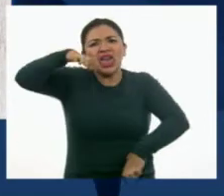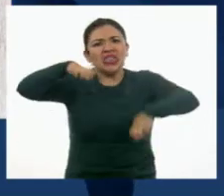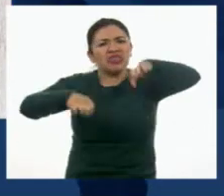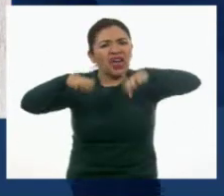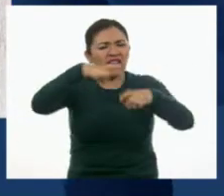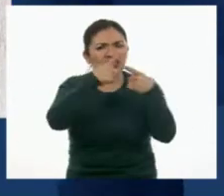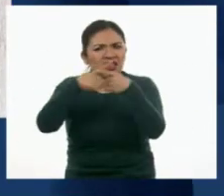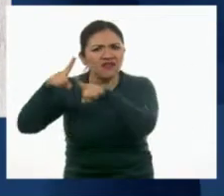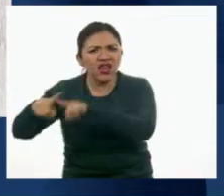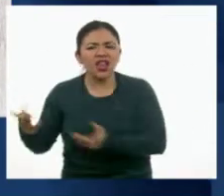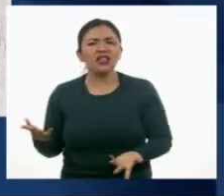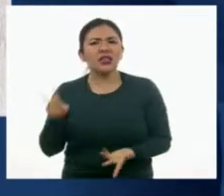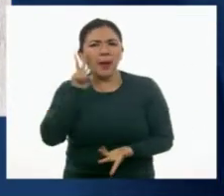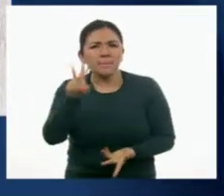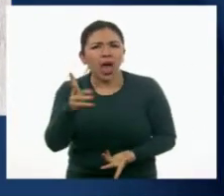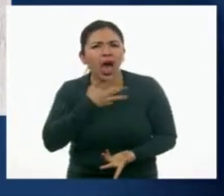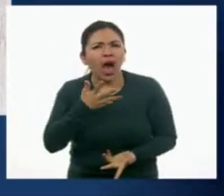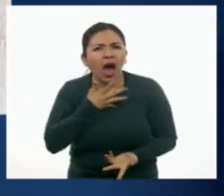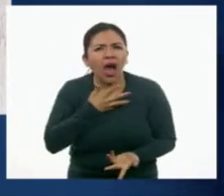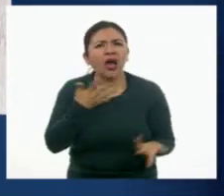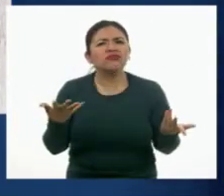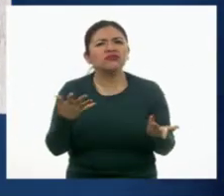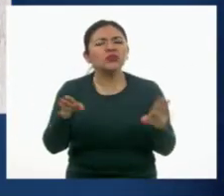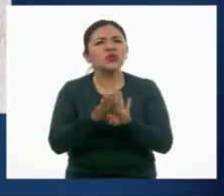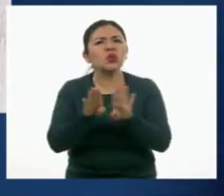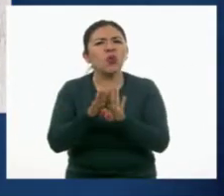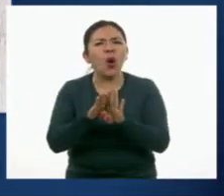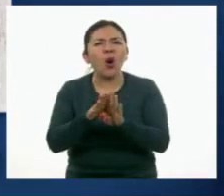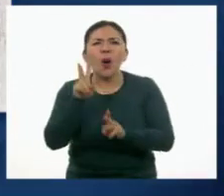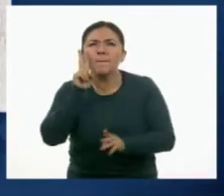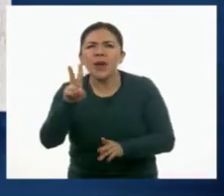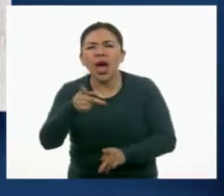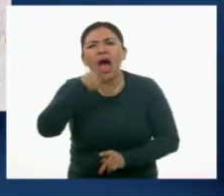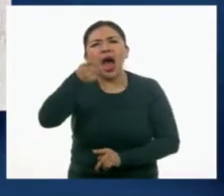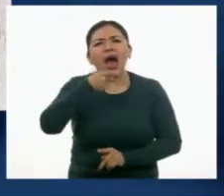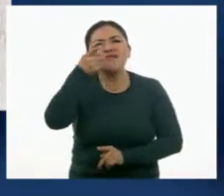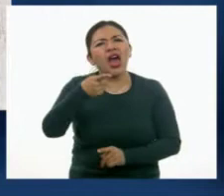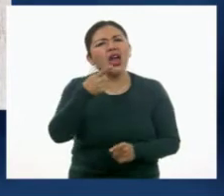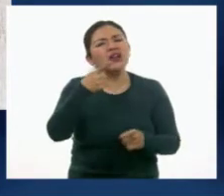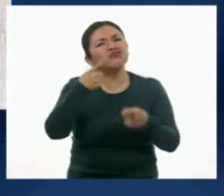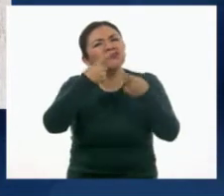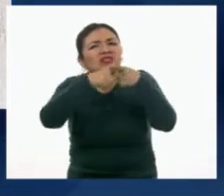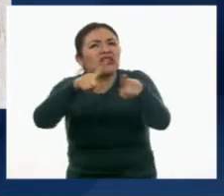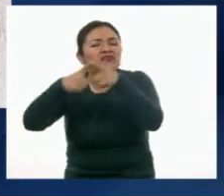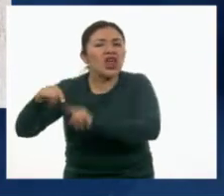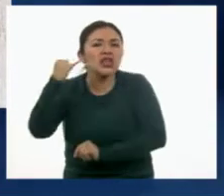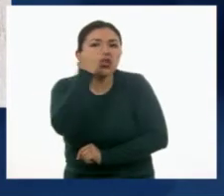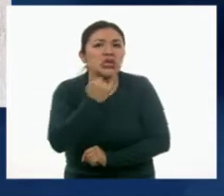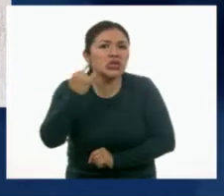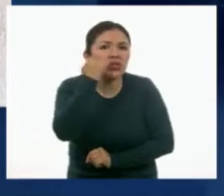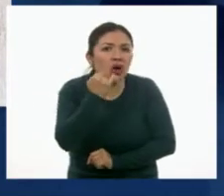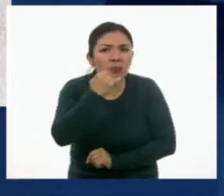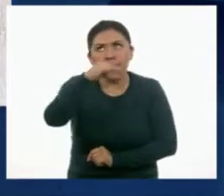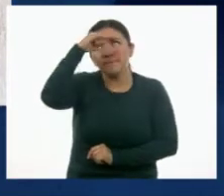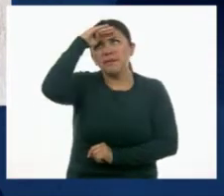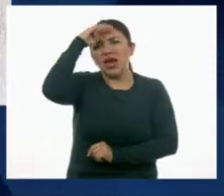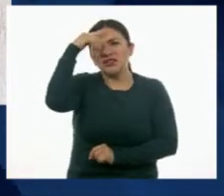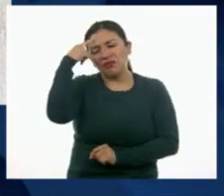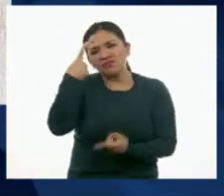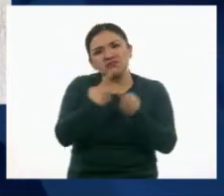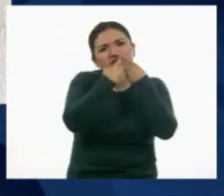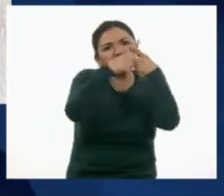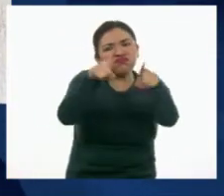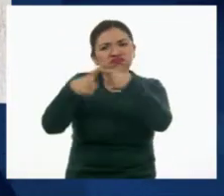edades. Ahí vemos inclusive que tienen simbolitos de que hablan diferentes idiomas, tienen diferentes formas de pensar,